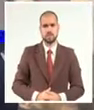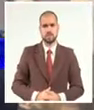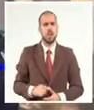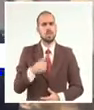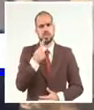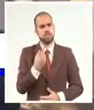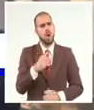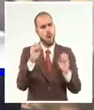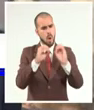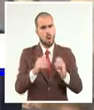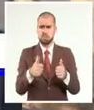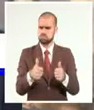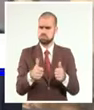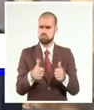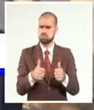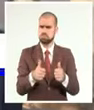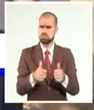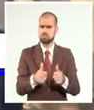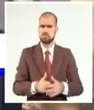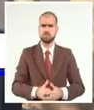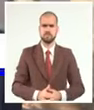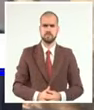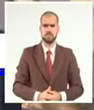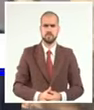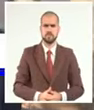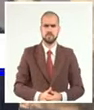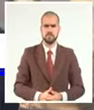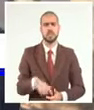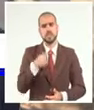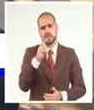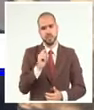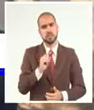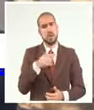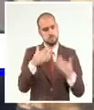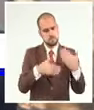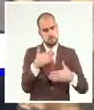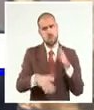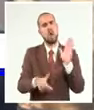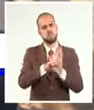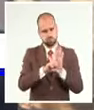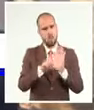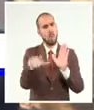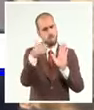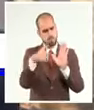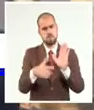organización, que se está dando un proceso legal, bastante legal.